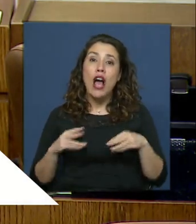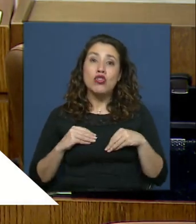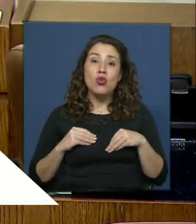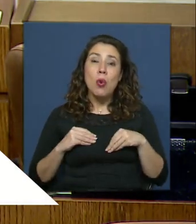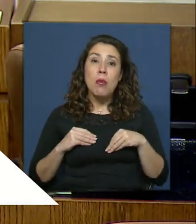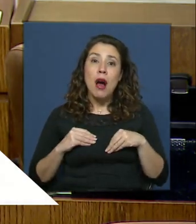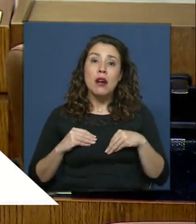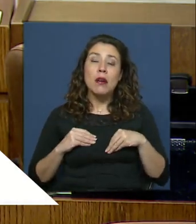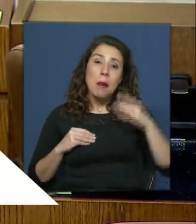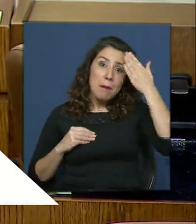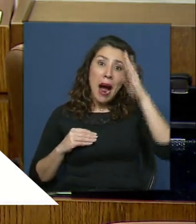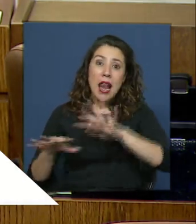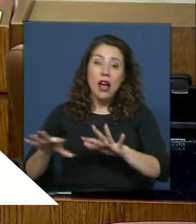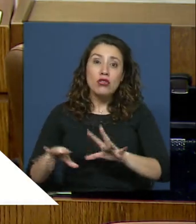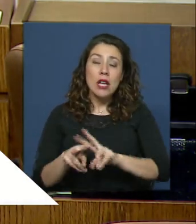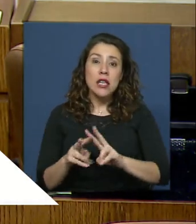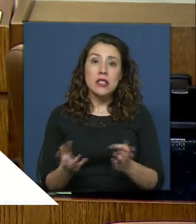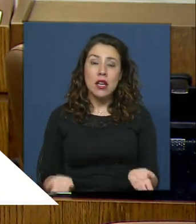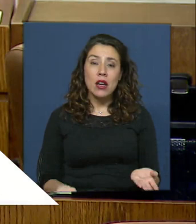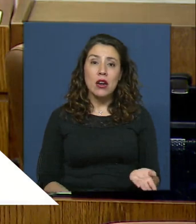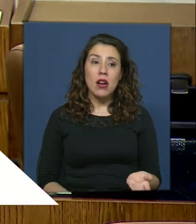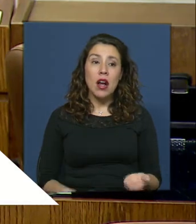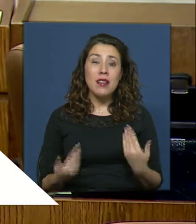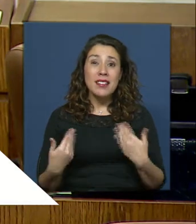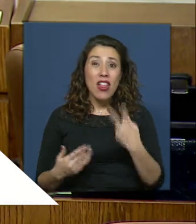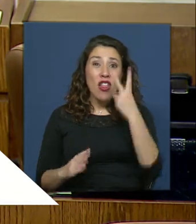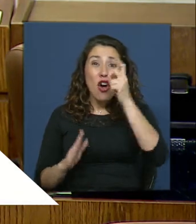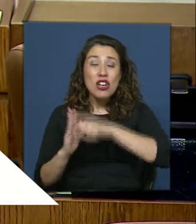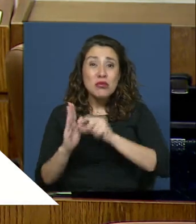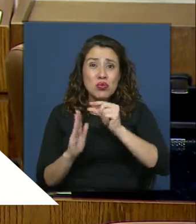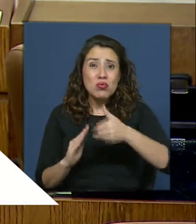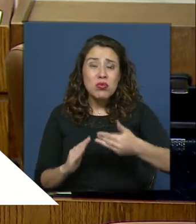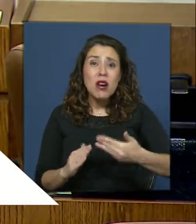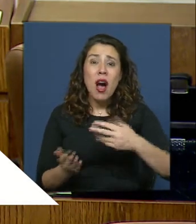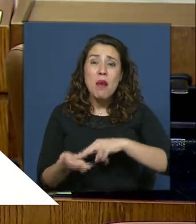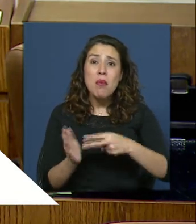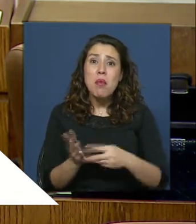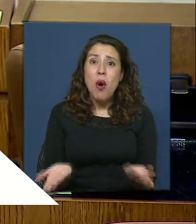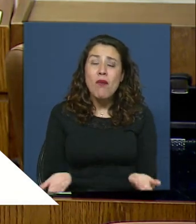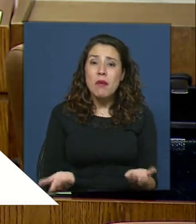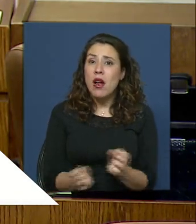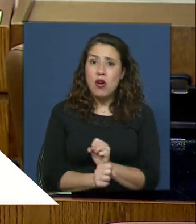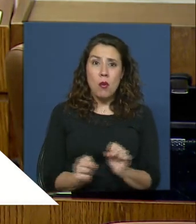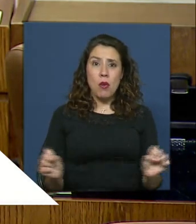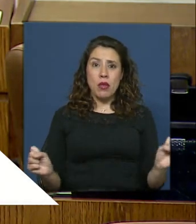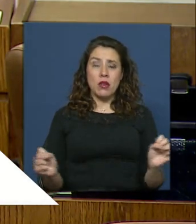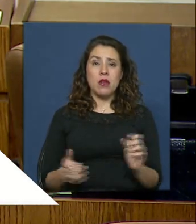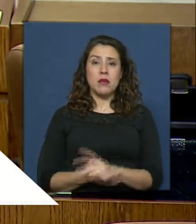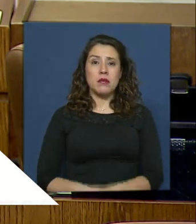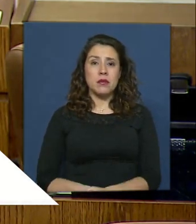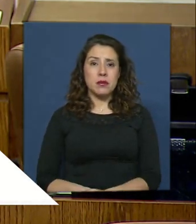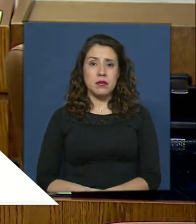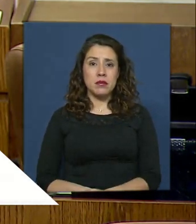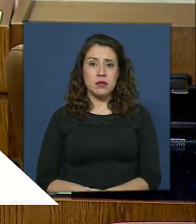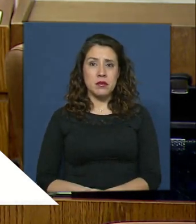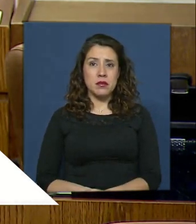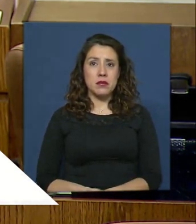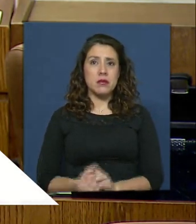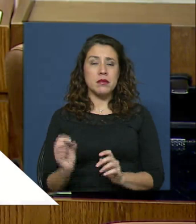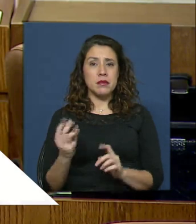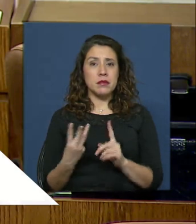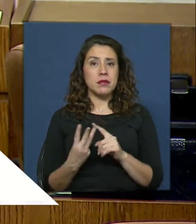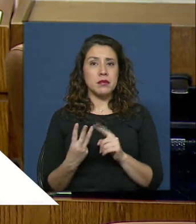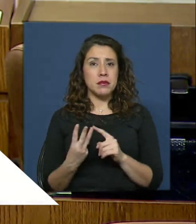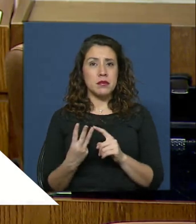lo que construyeron y que hoy ya, dos meses después, está mostrando deficiencia y esto no puede ser. En tercer lugar, presidente,